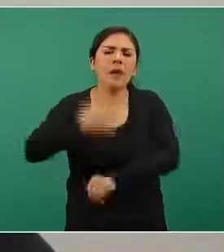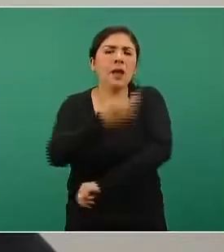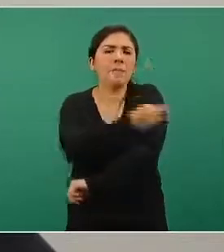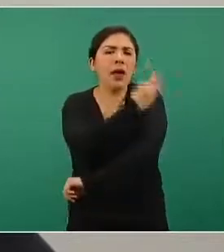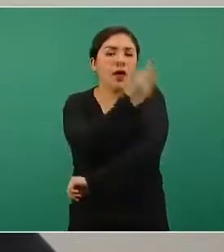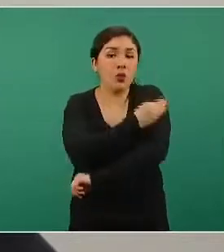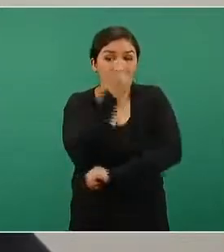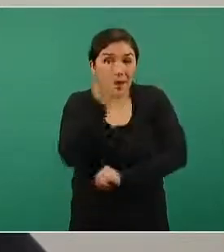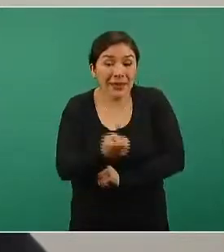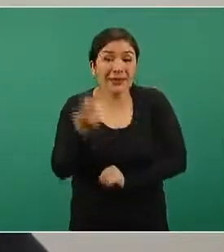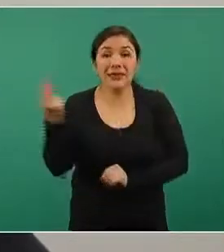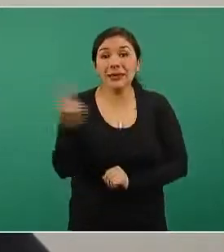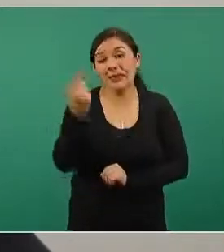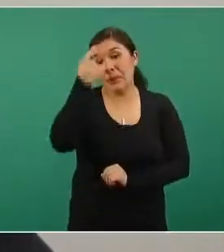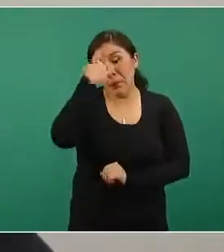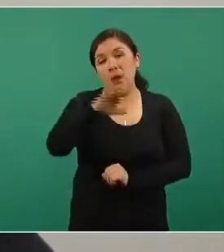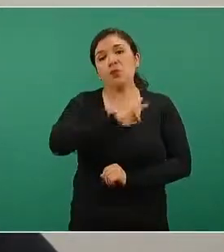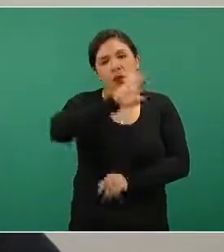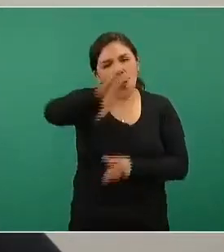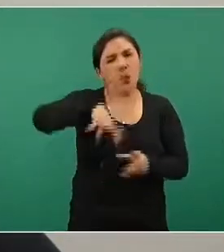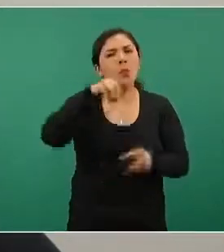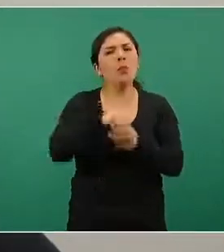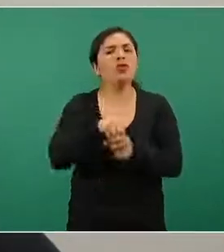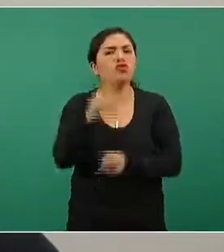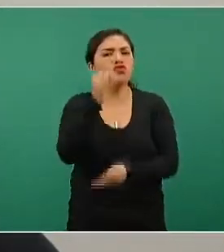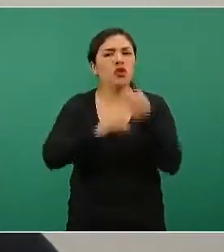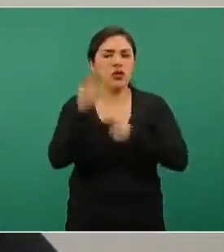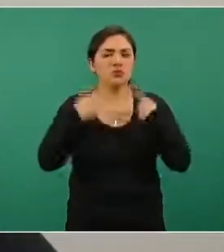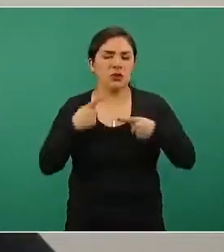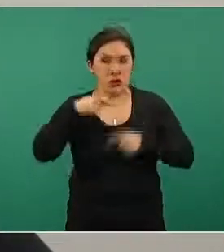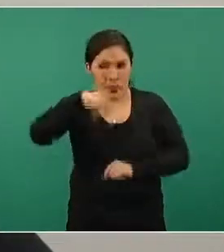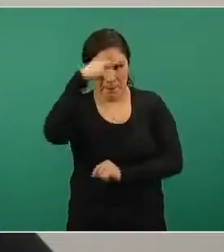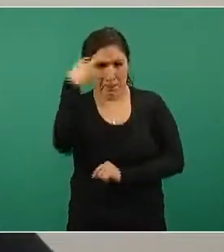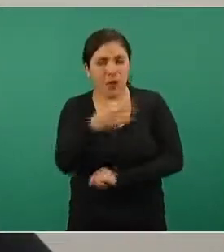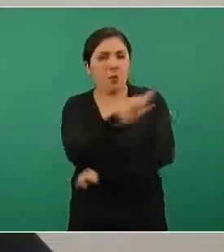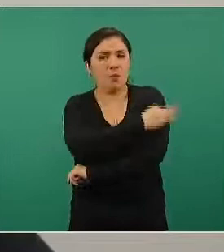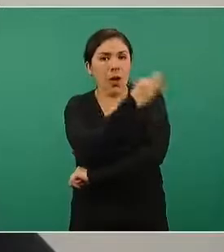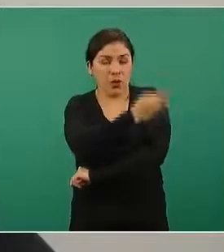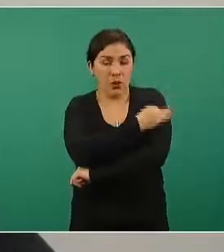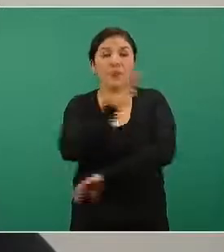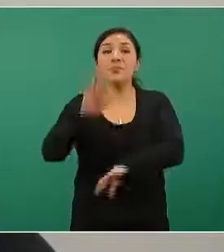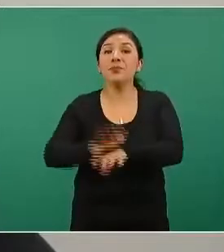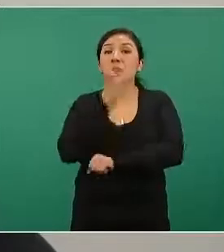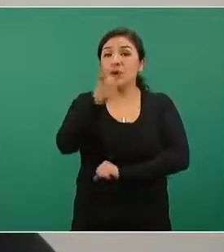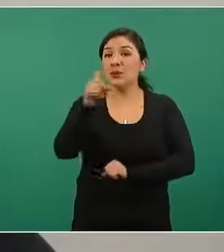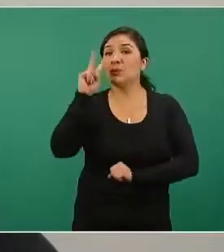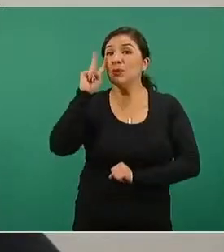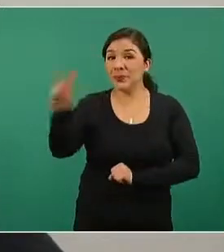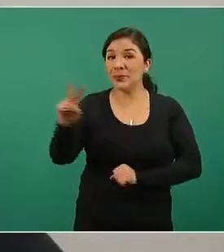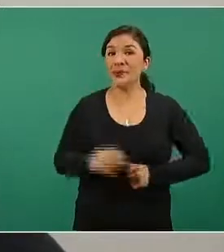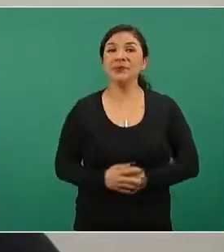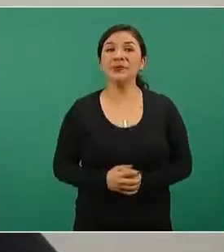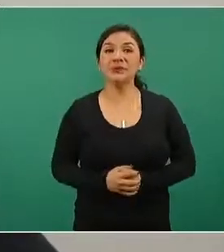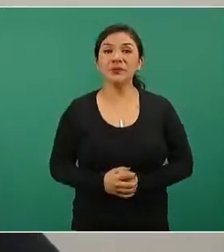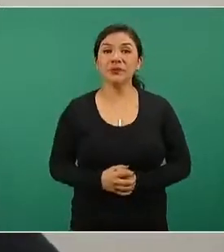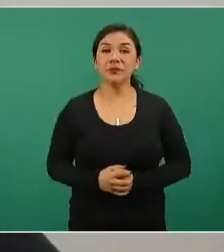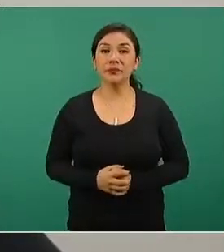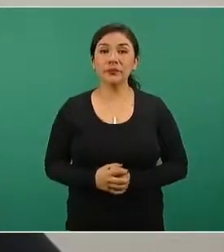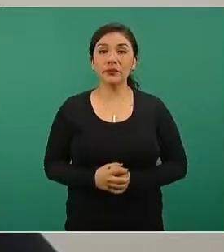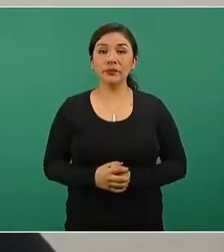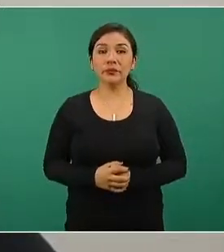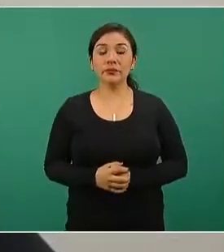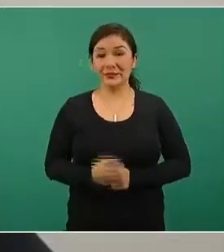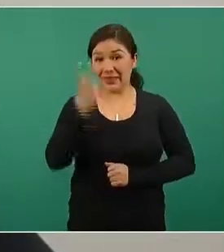van a requerir para vacunar a la población en México. Por eso, si vemos la siguiente diapositiva, en función